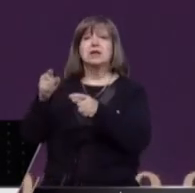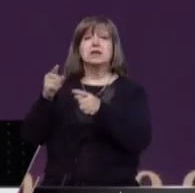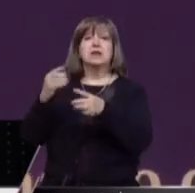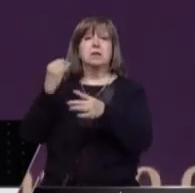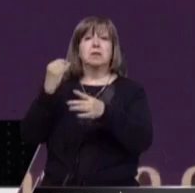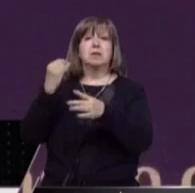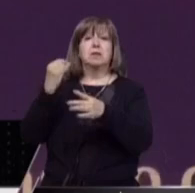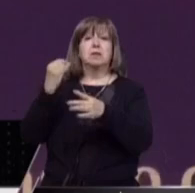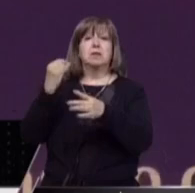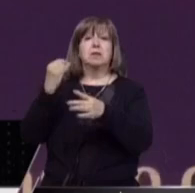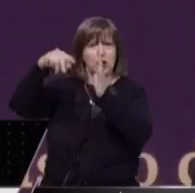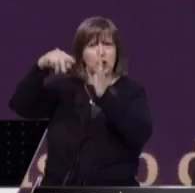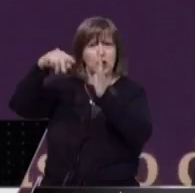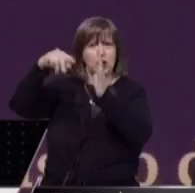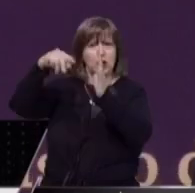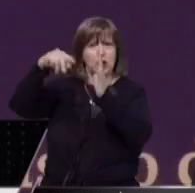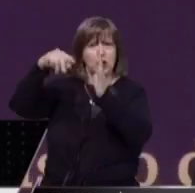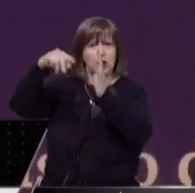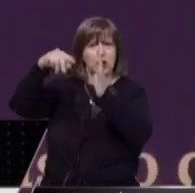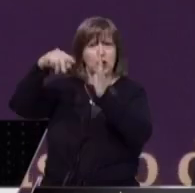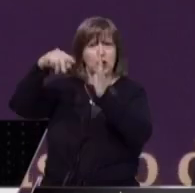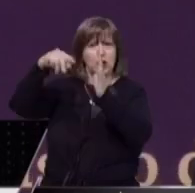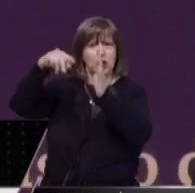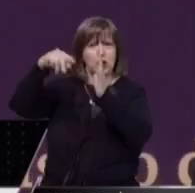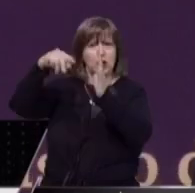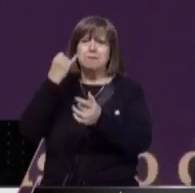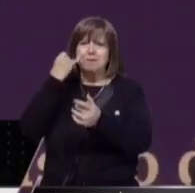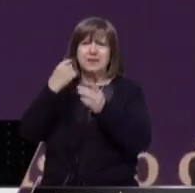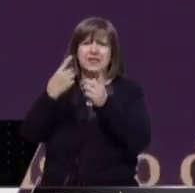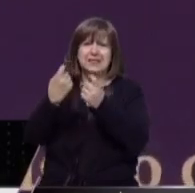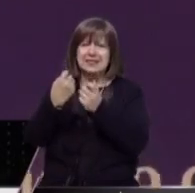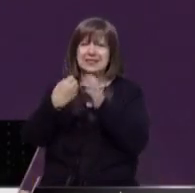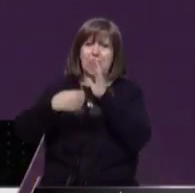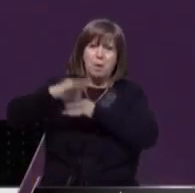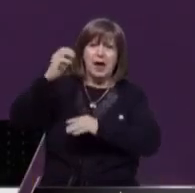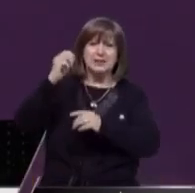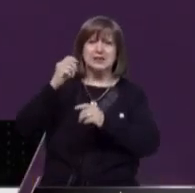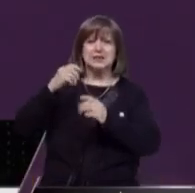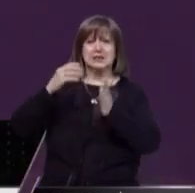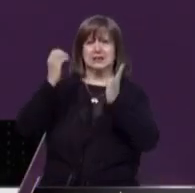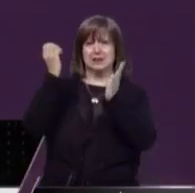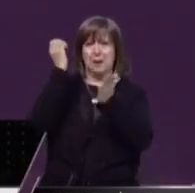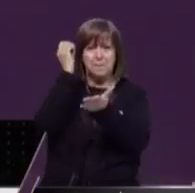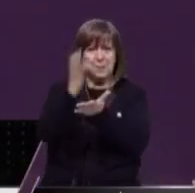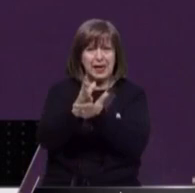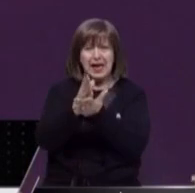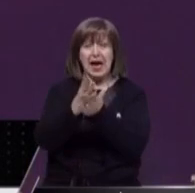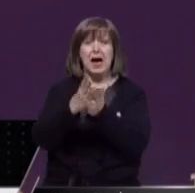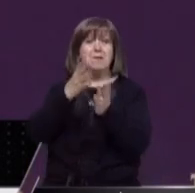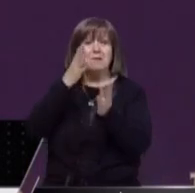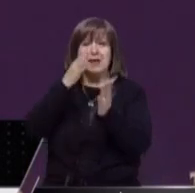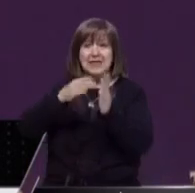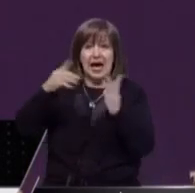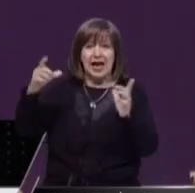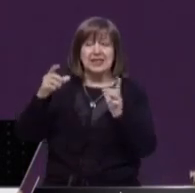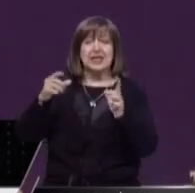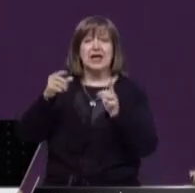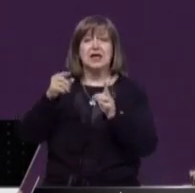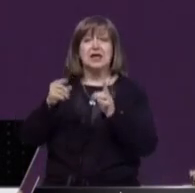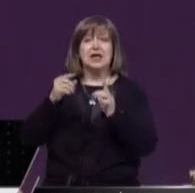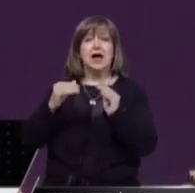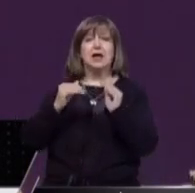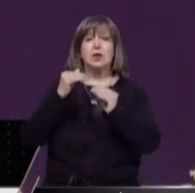criminal, mayor penas y más altas penas, un proceso de ejecución de la pena diferenciado para que